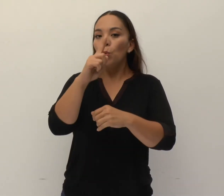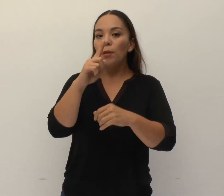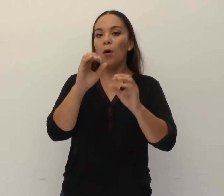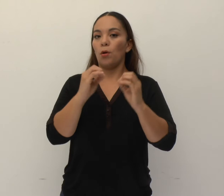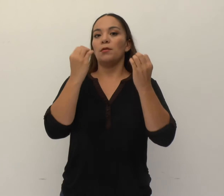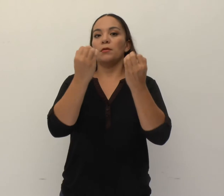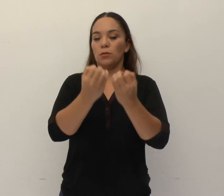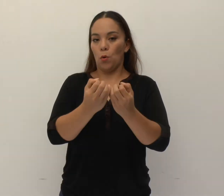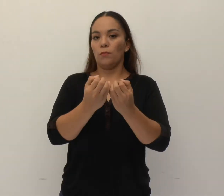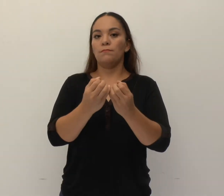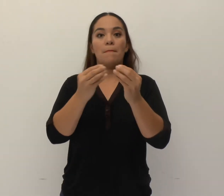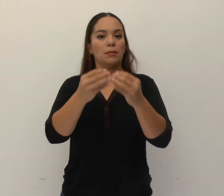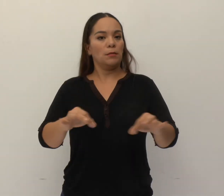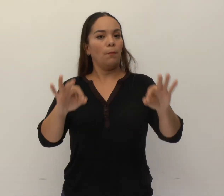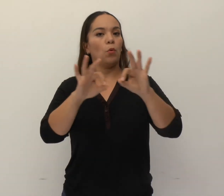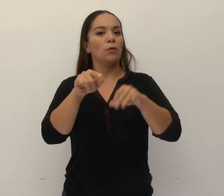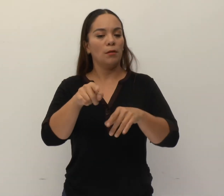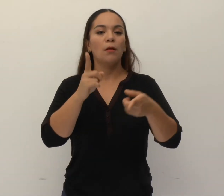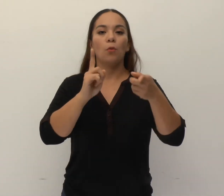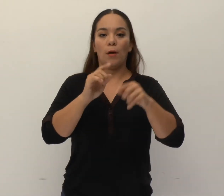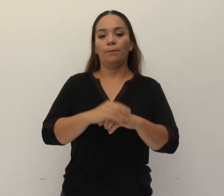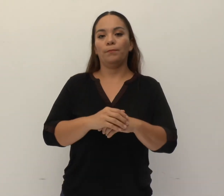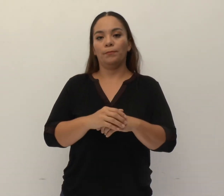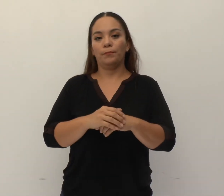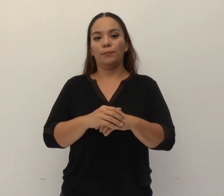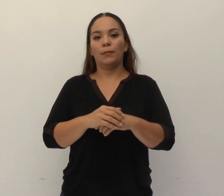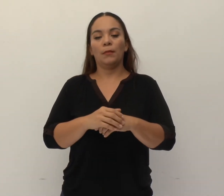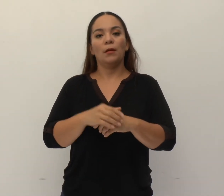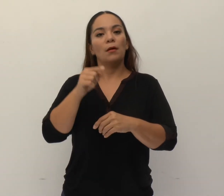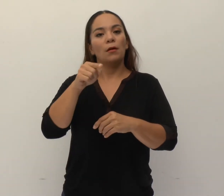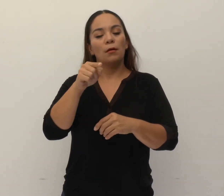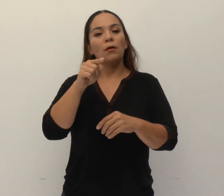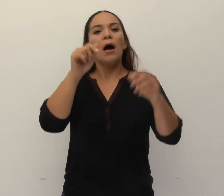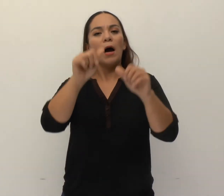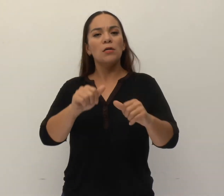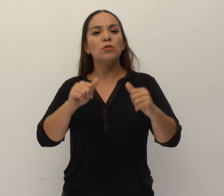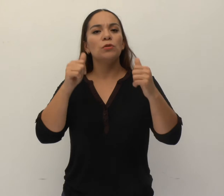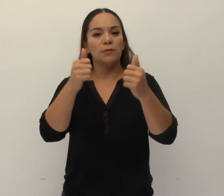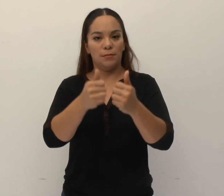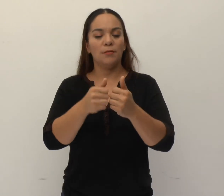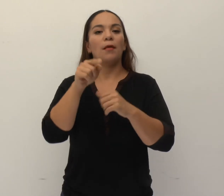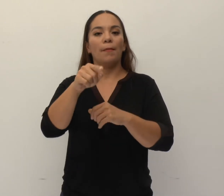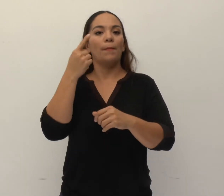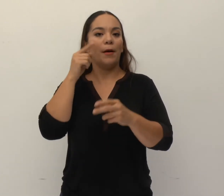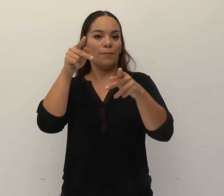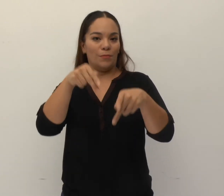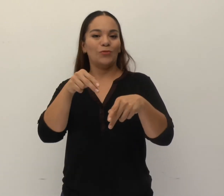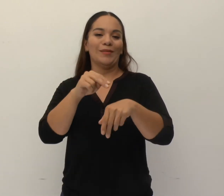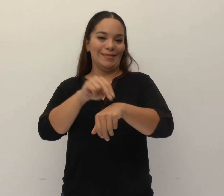Una de las organizaciones identitarias más emblemáticas fue la Universal Negro Improvement Association, o